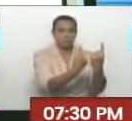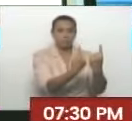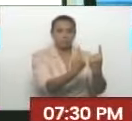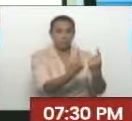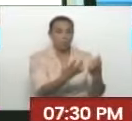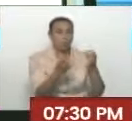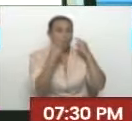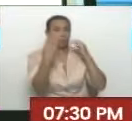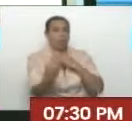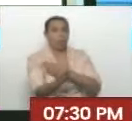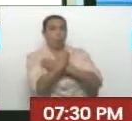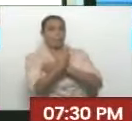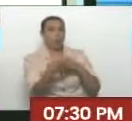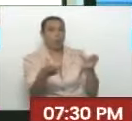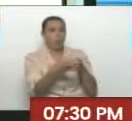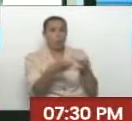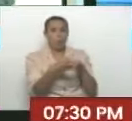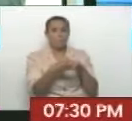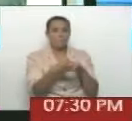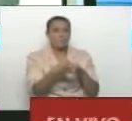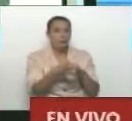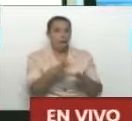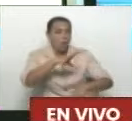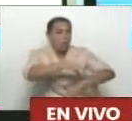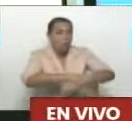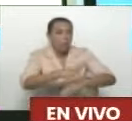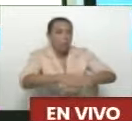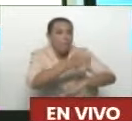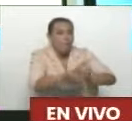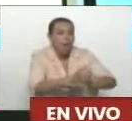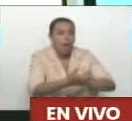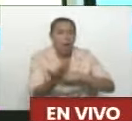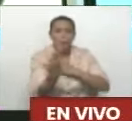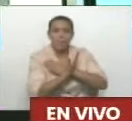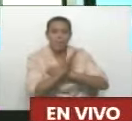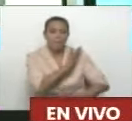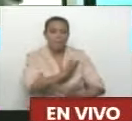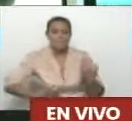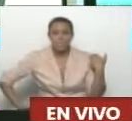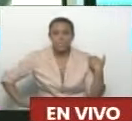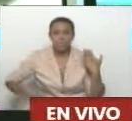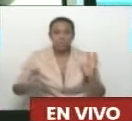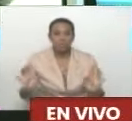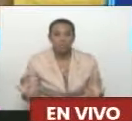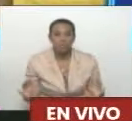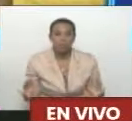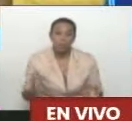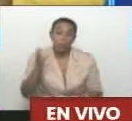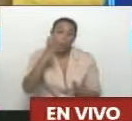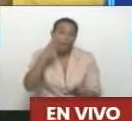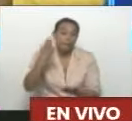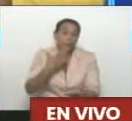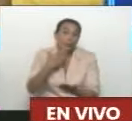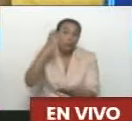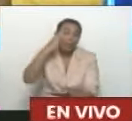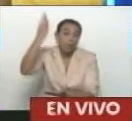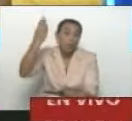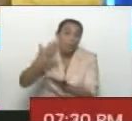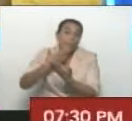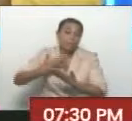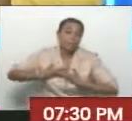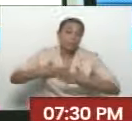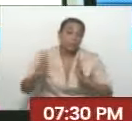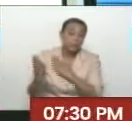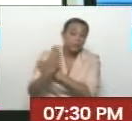conspiración, un grupo de personas involucradas en un intento para matar al presidente de la República, que Dios me cuide siempre y me dé larga